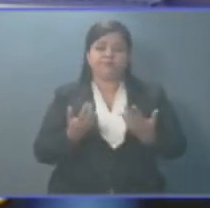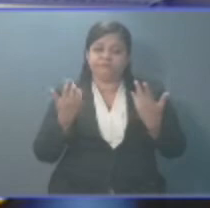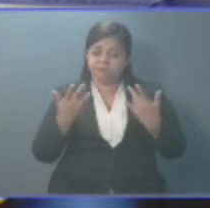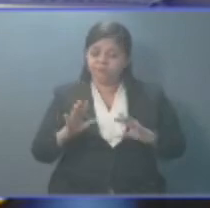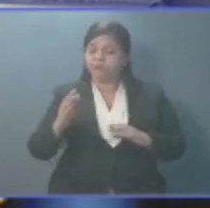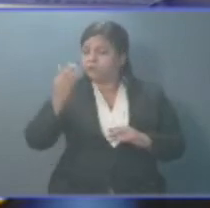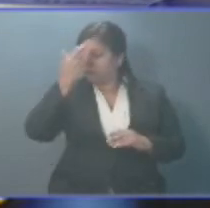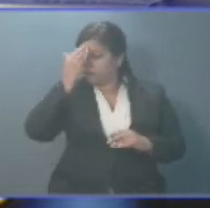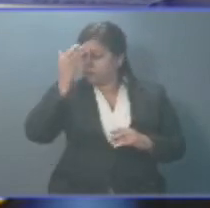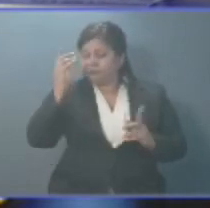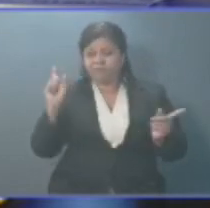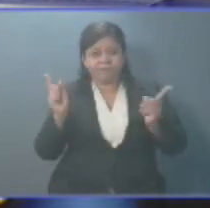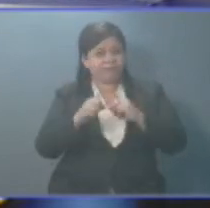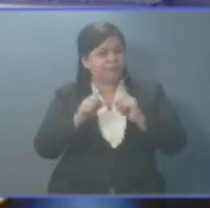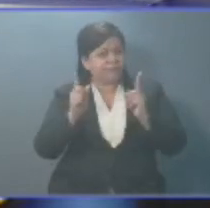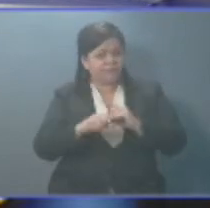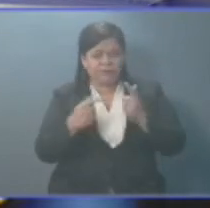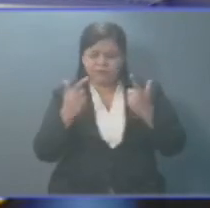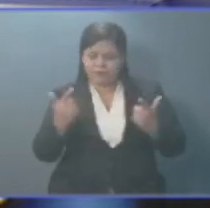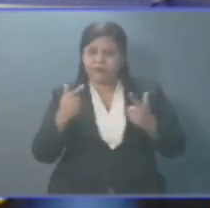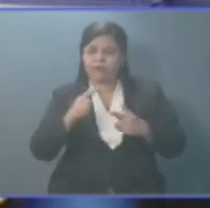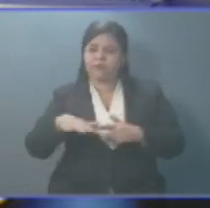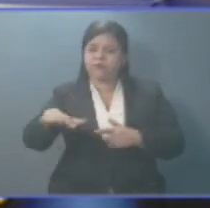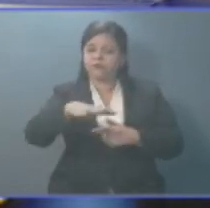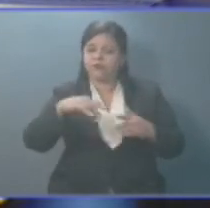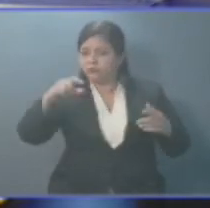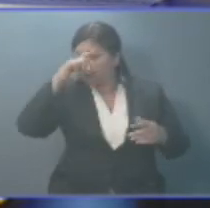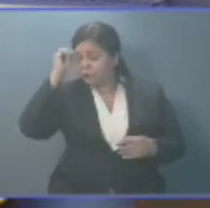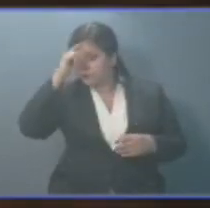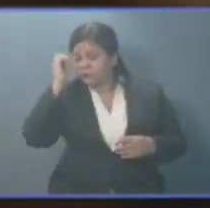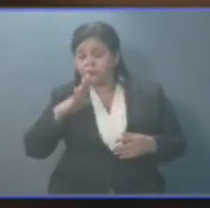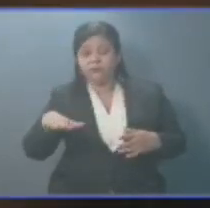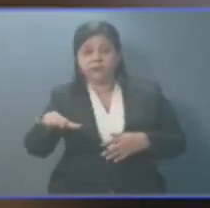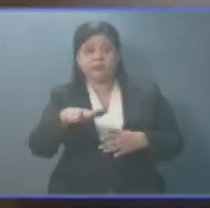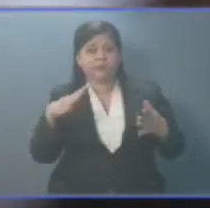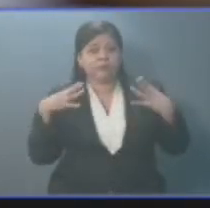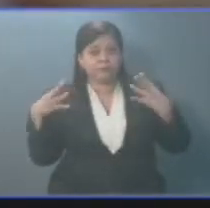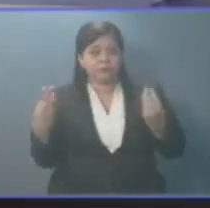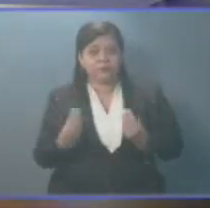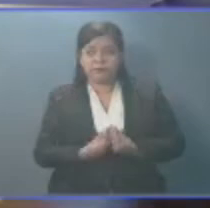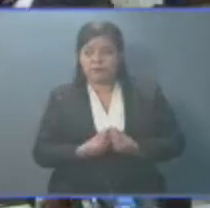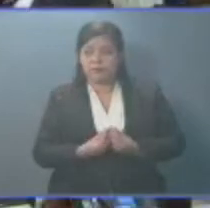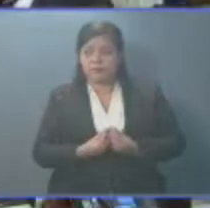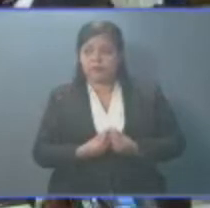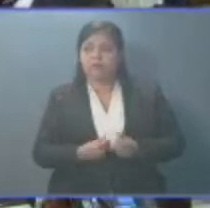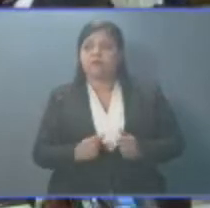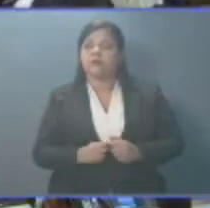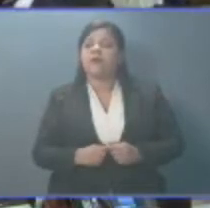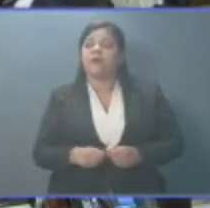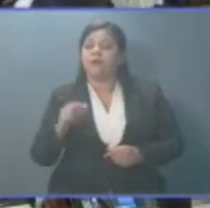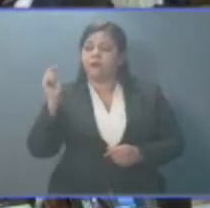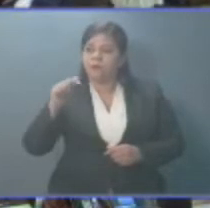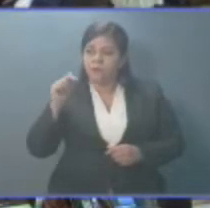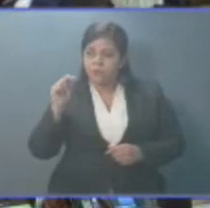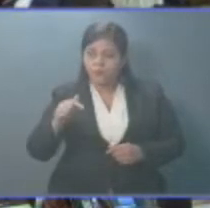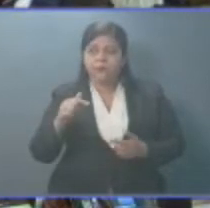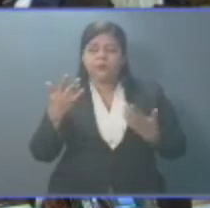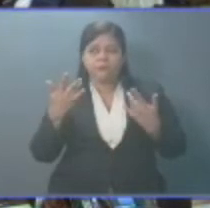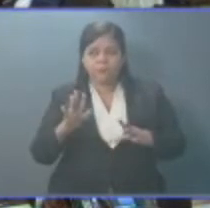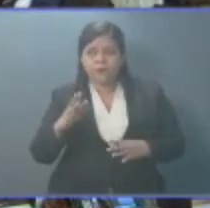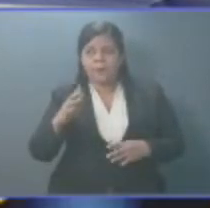los ámbitos la vida laboral, social y en todos los ámbitos de su normal desarrollo. Por lo que, dada